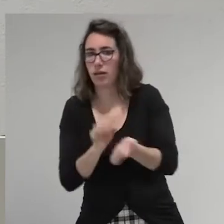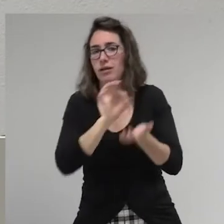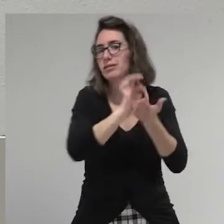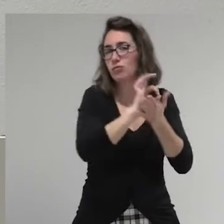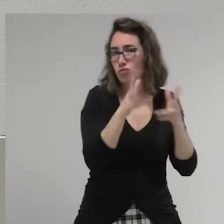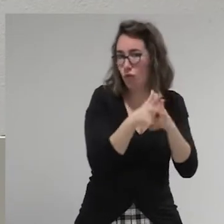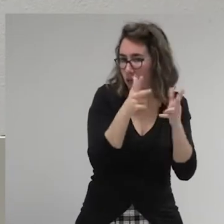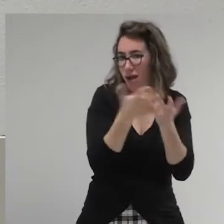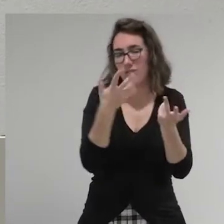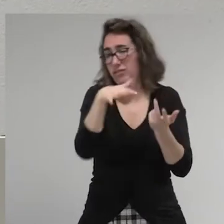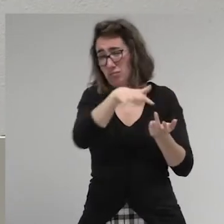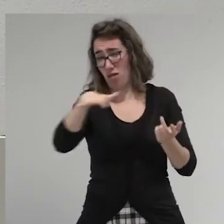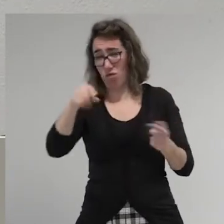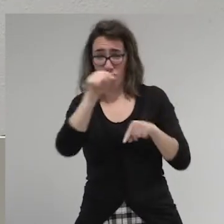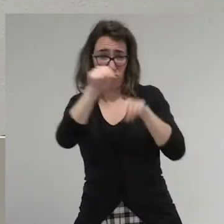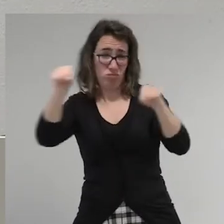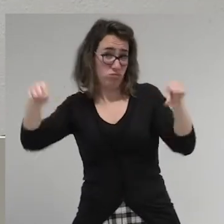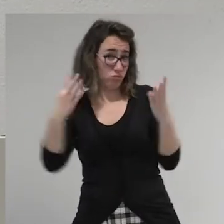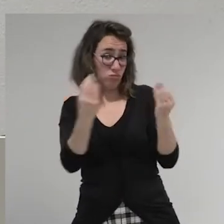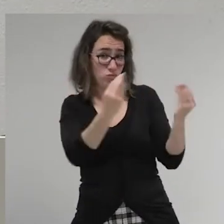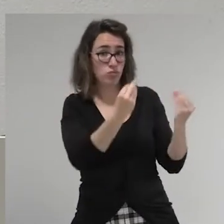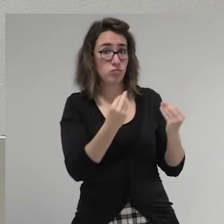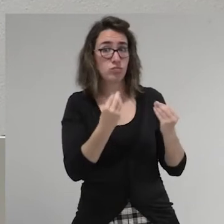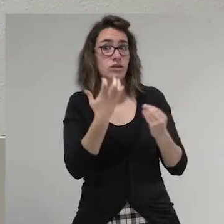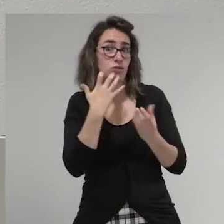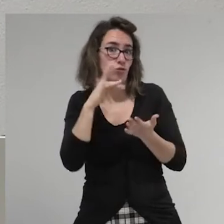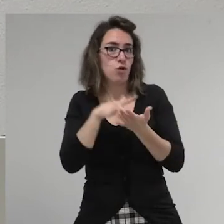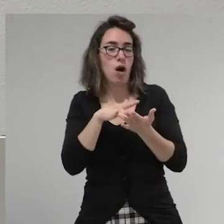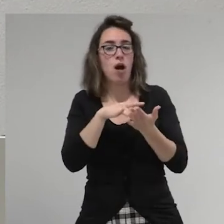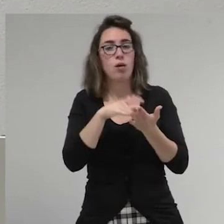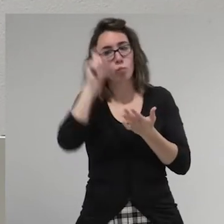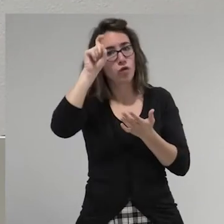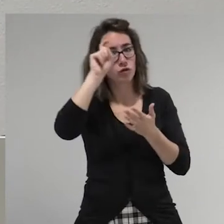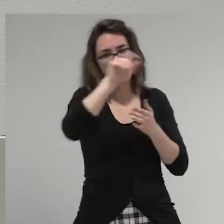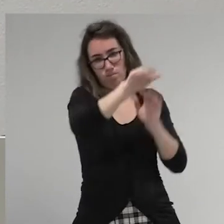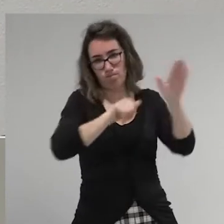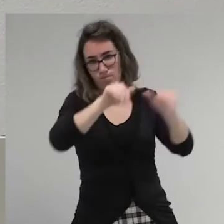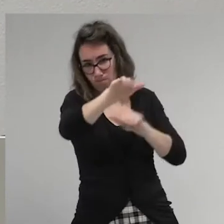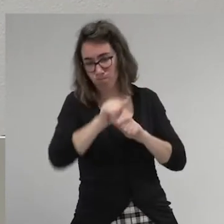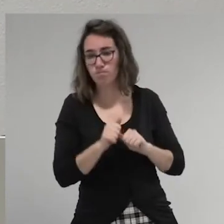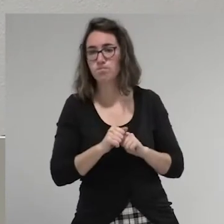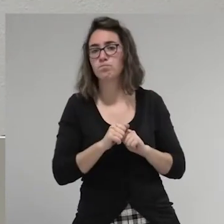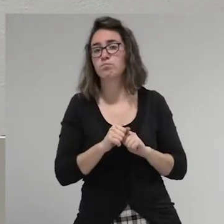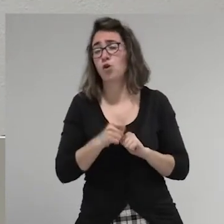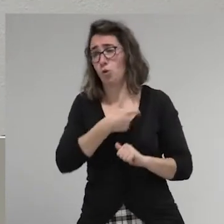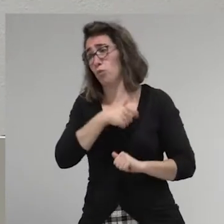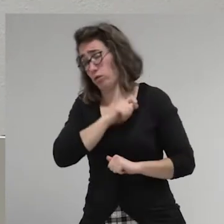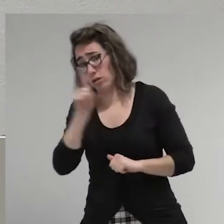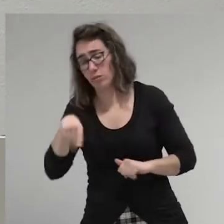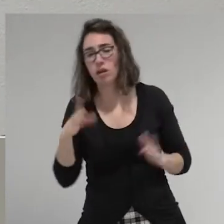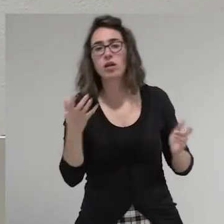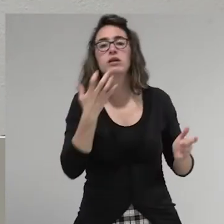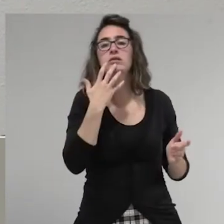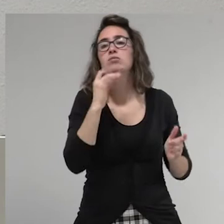determinados espacios, cuando se convoca al profesorado de la policía, pero bueno, cuando se convoca a